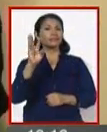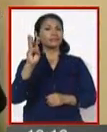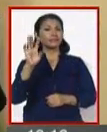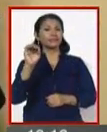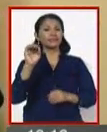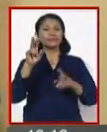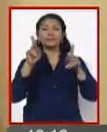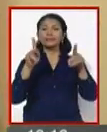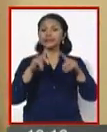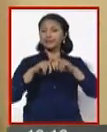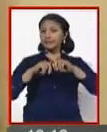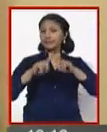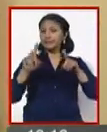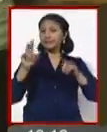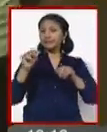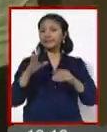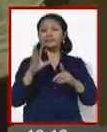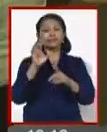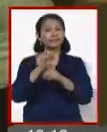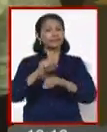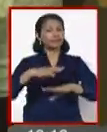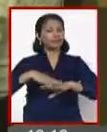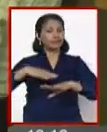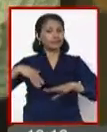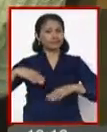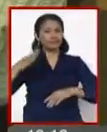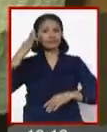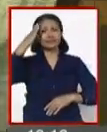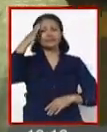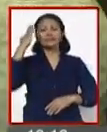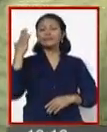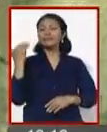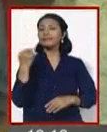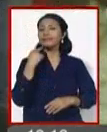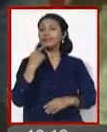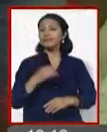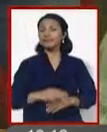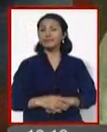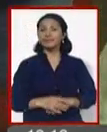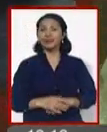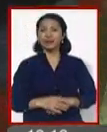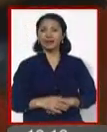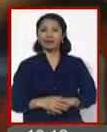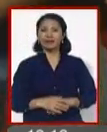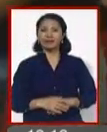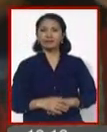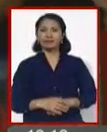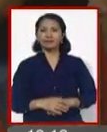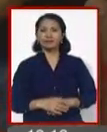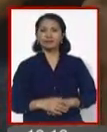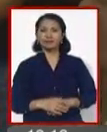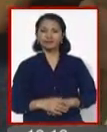50 a 60 personas, sin embargo no hay detenidos porque no se ha